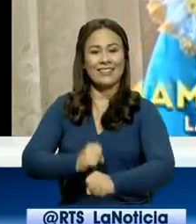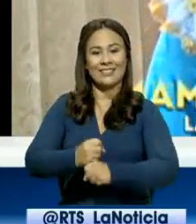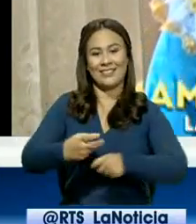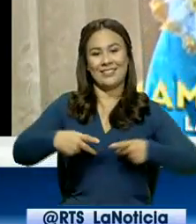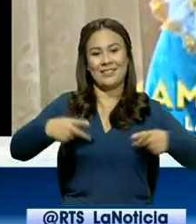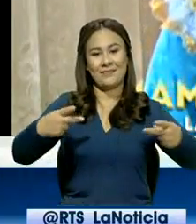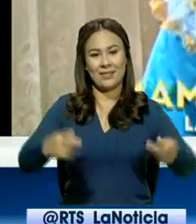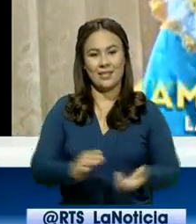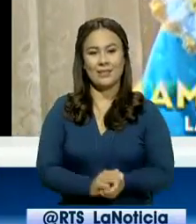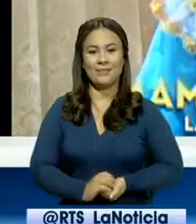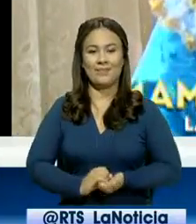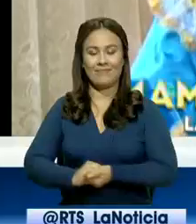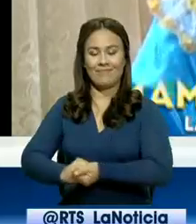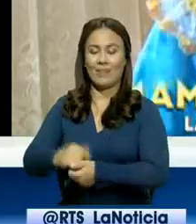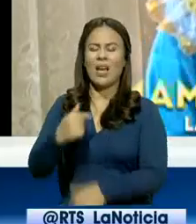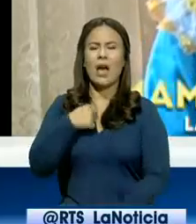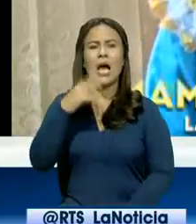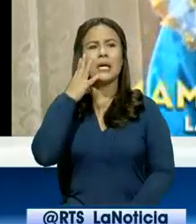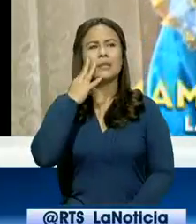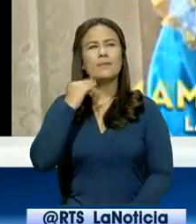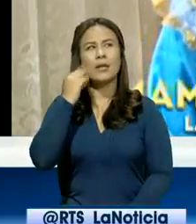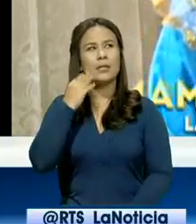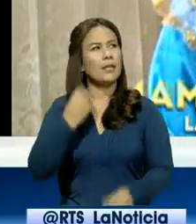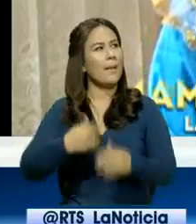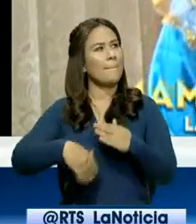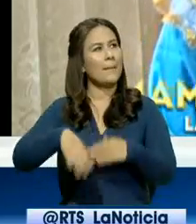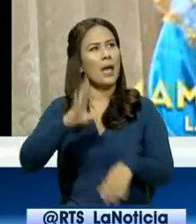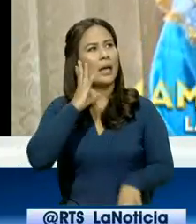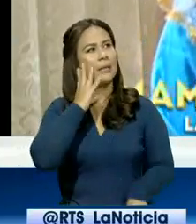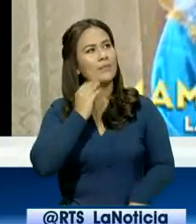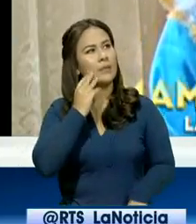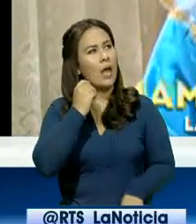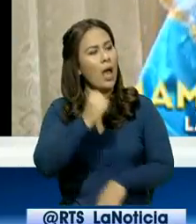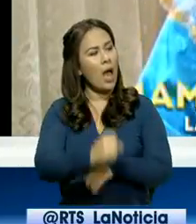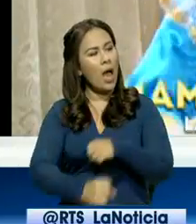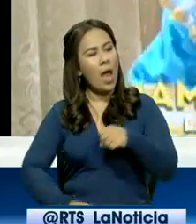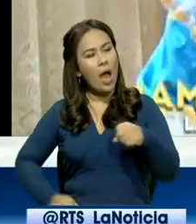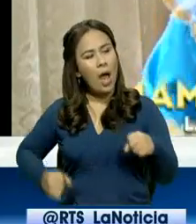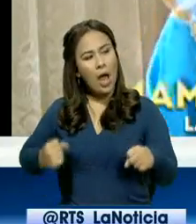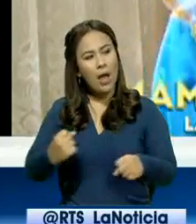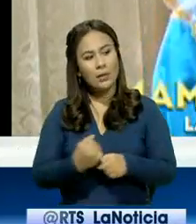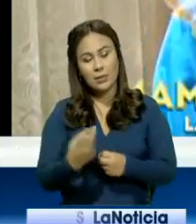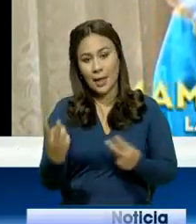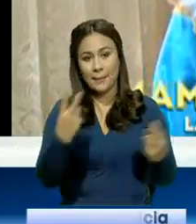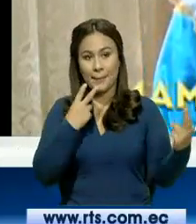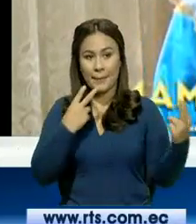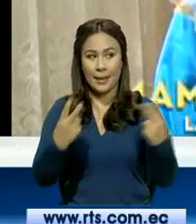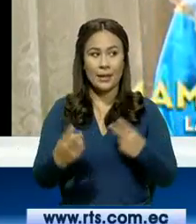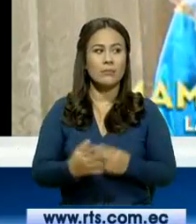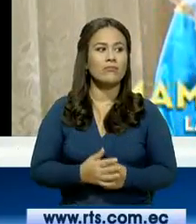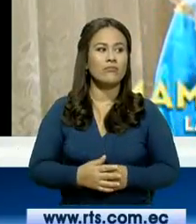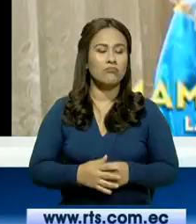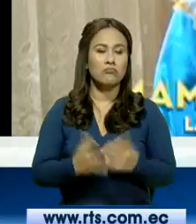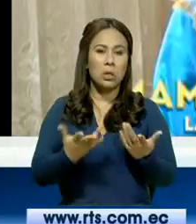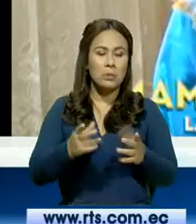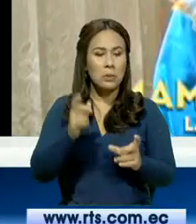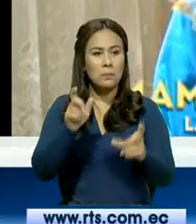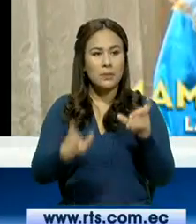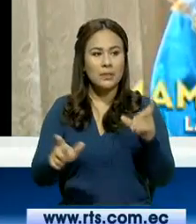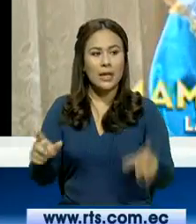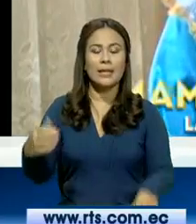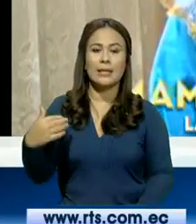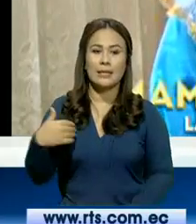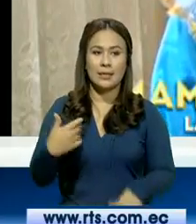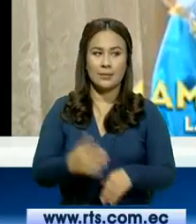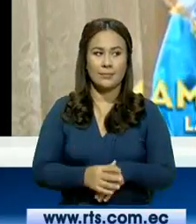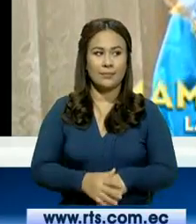la mayor experiencia que puede tener una persona, ¿no? Han habido personas, obviamente, que han tenido esta